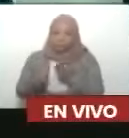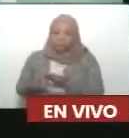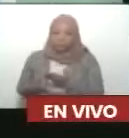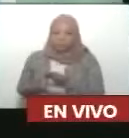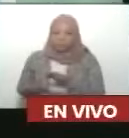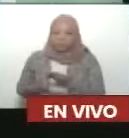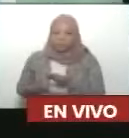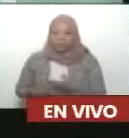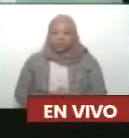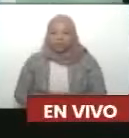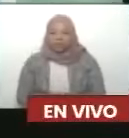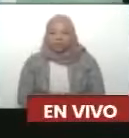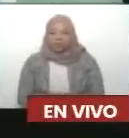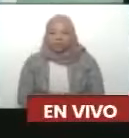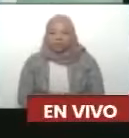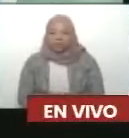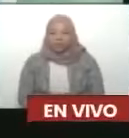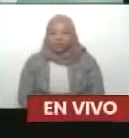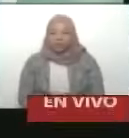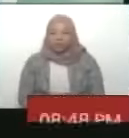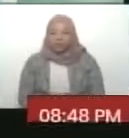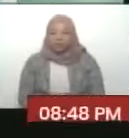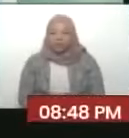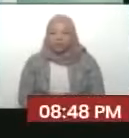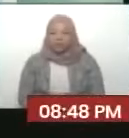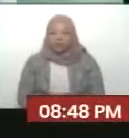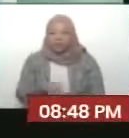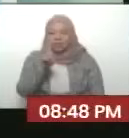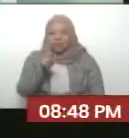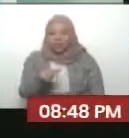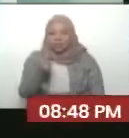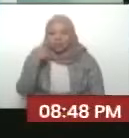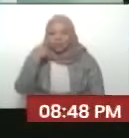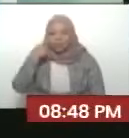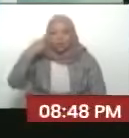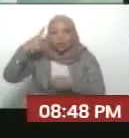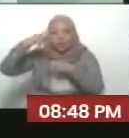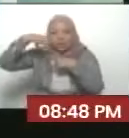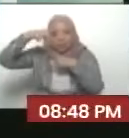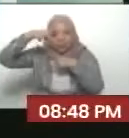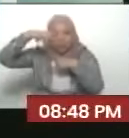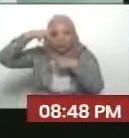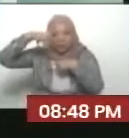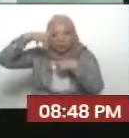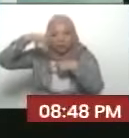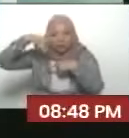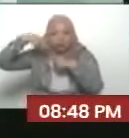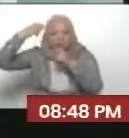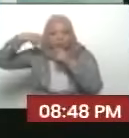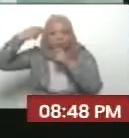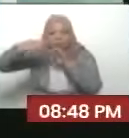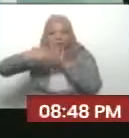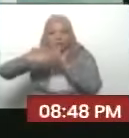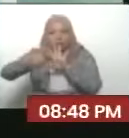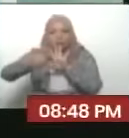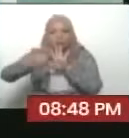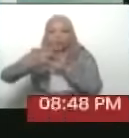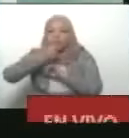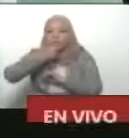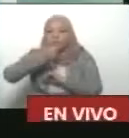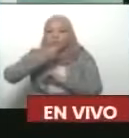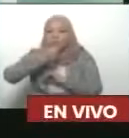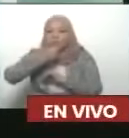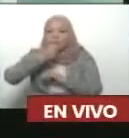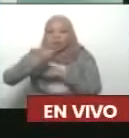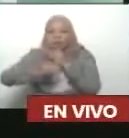bienvenida. También, porque yo vi a Andrea en su TikTok, se hizo viral una entrevista que